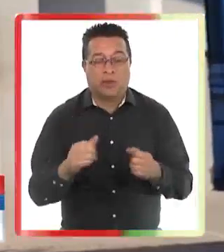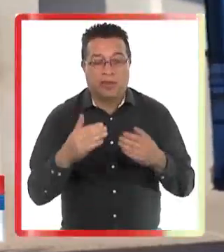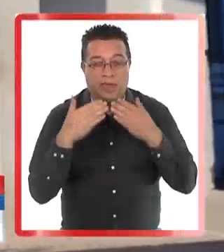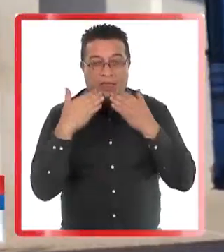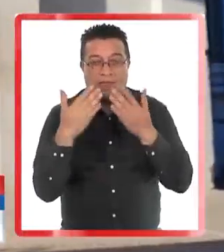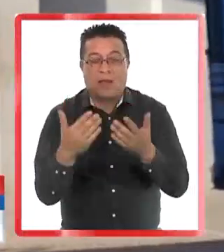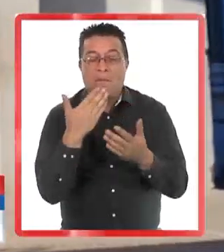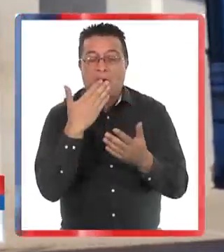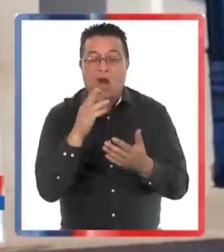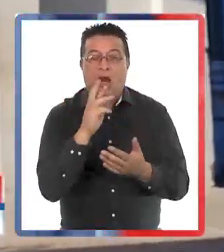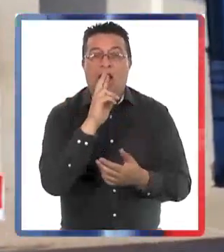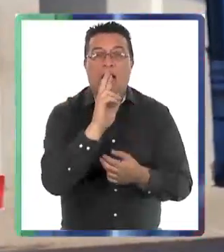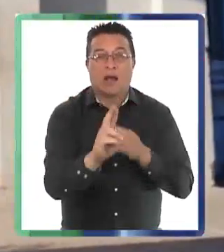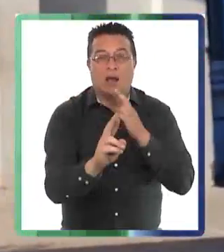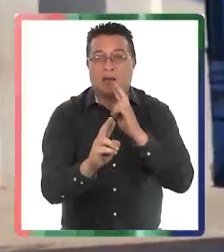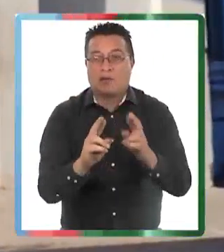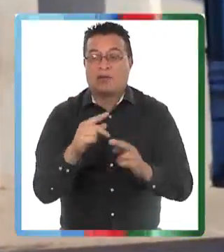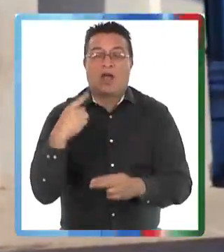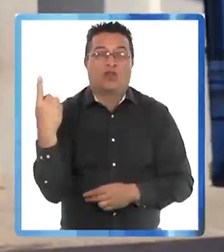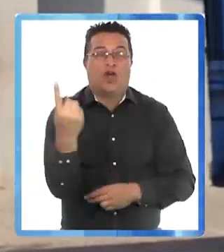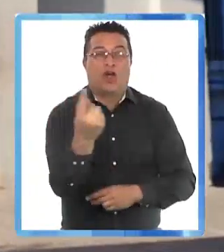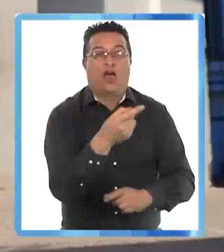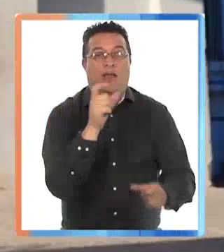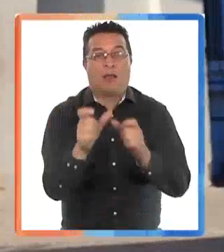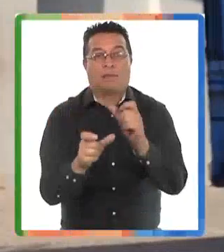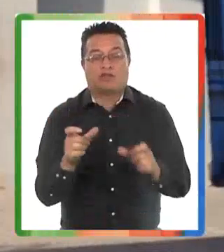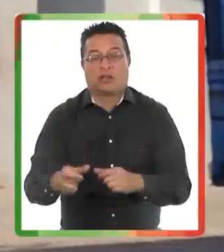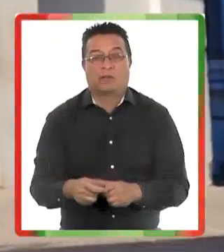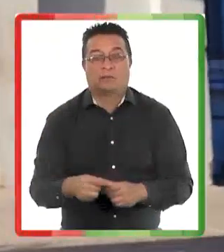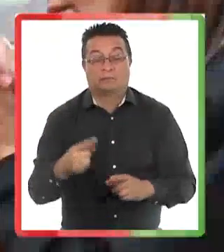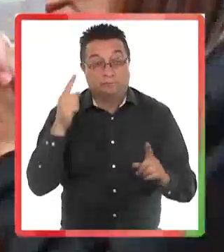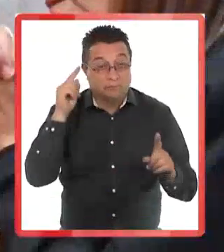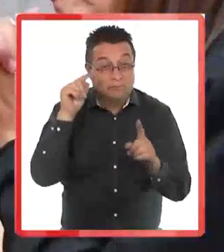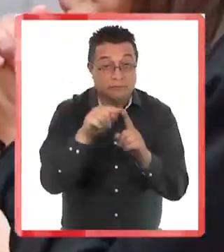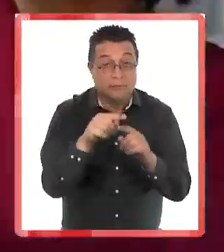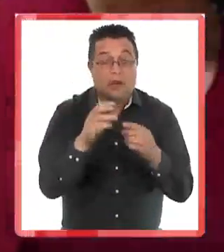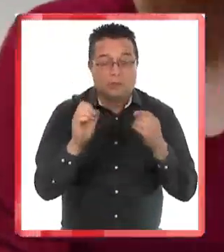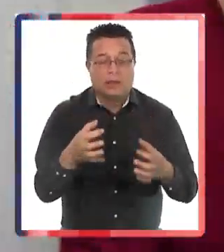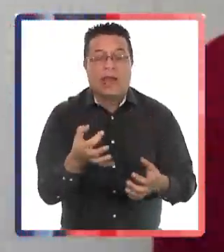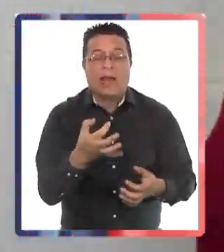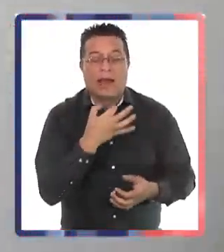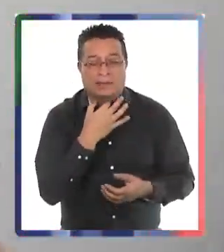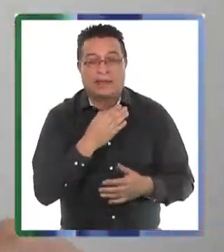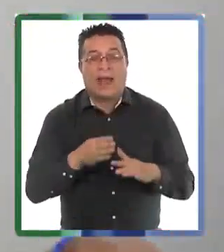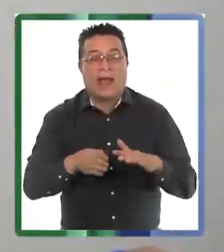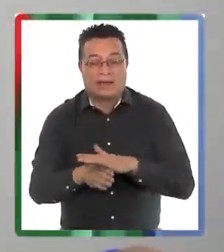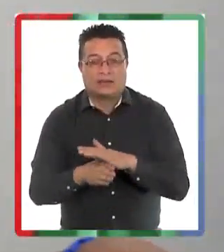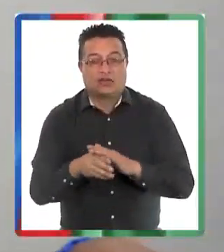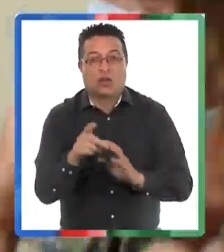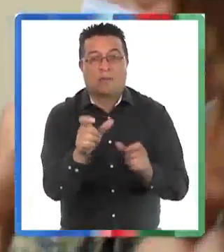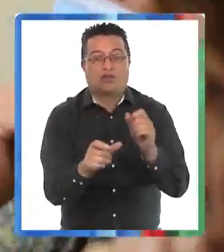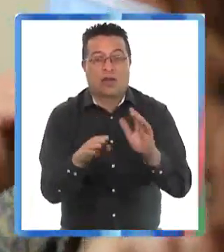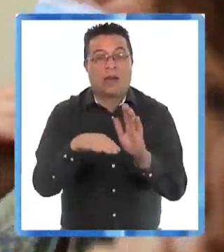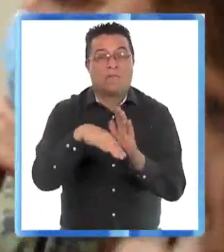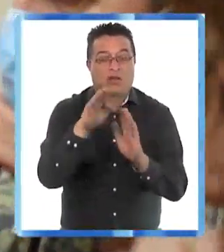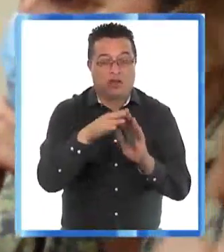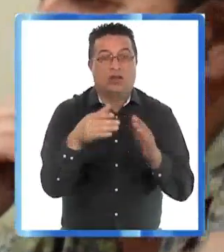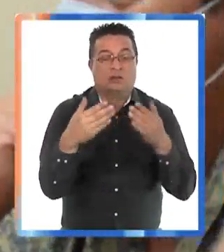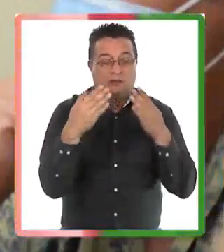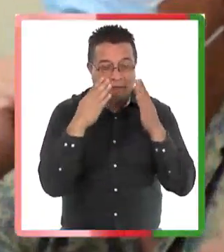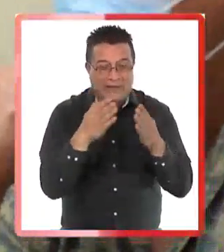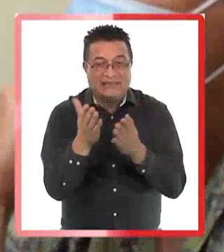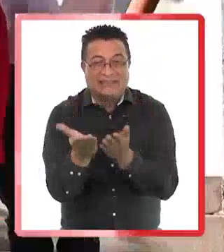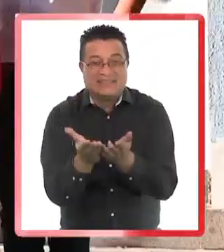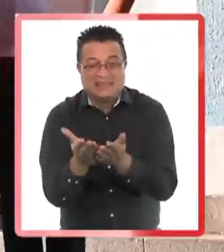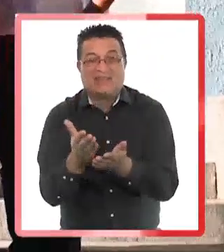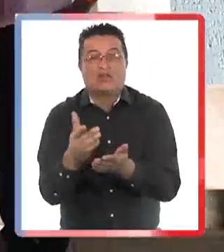y que podamos llegar con una mejor respuesta a toda nuestra población. La idea es garantizar el acceso de las personas mayores